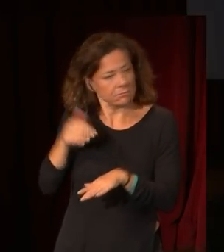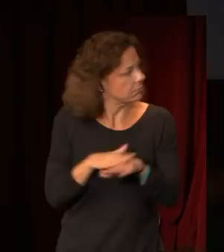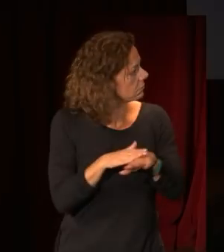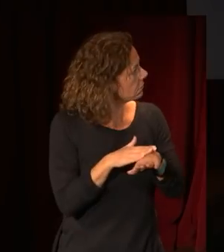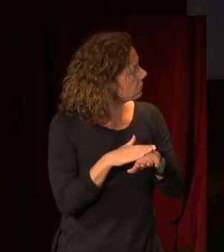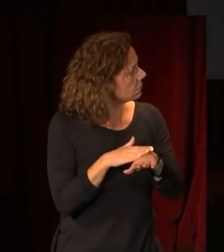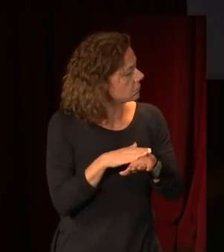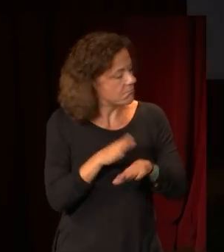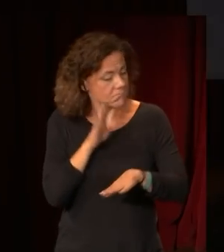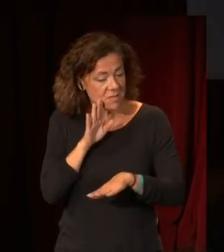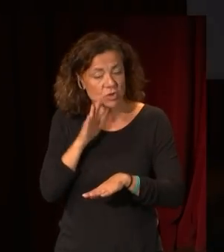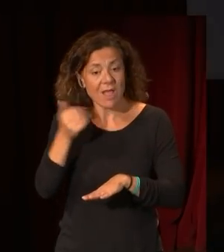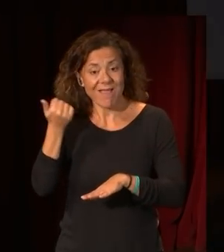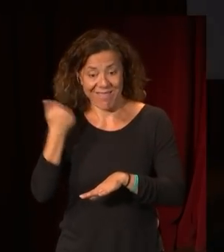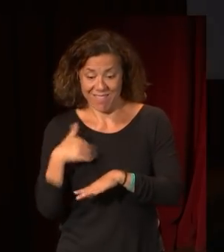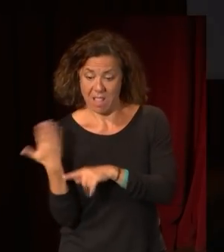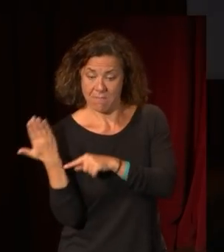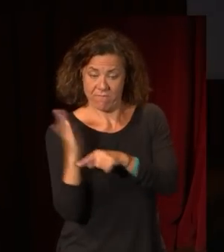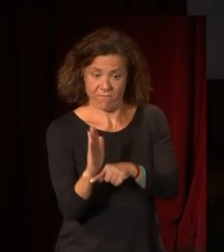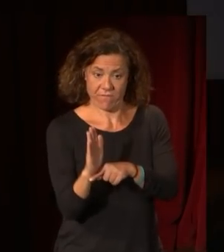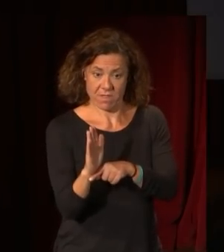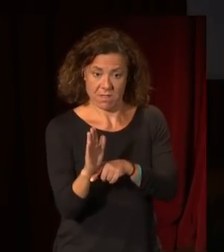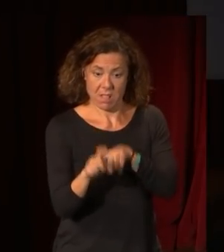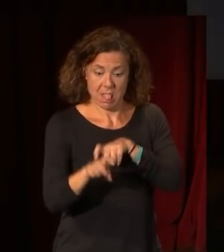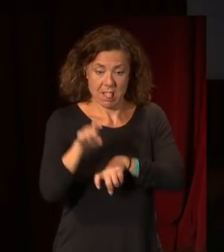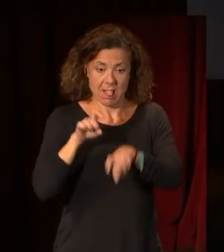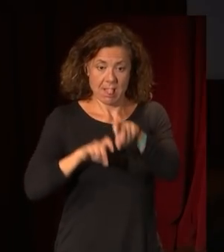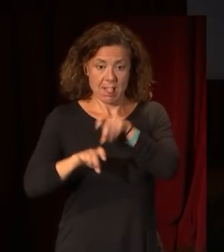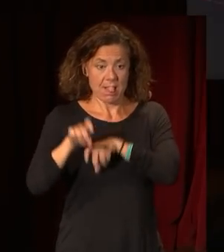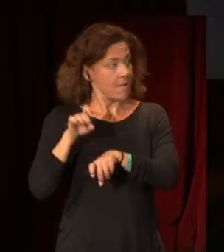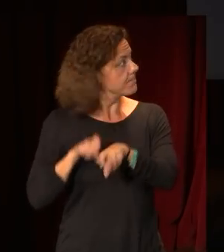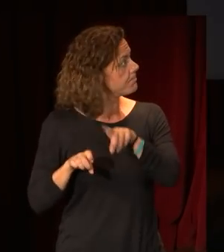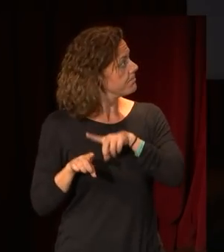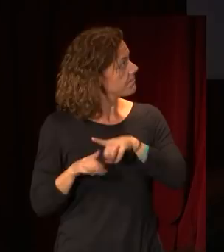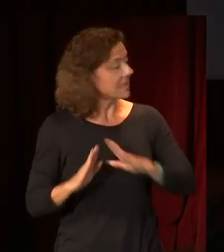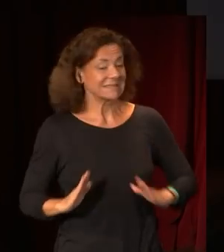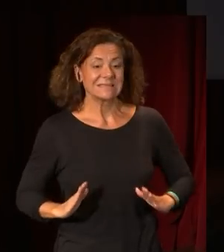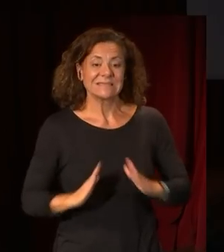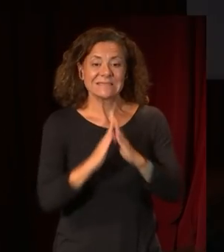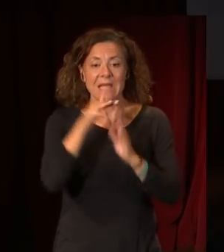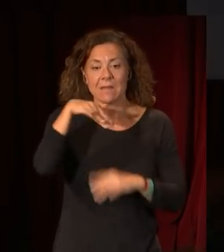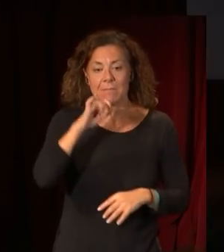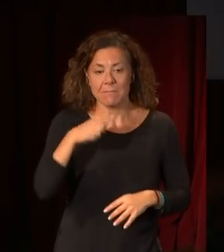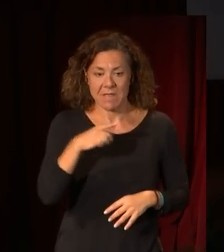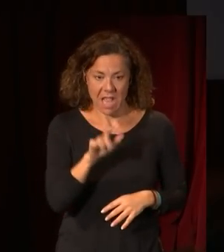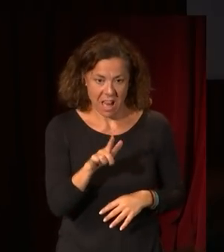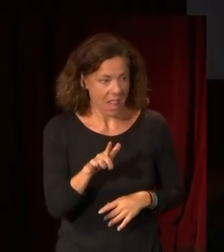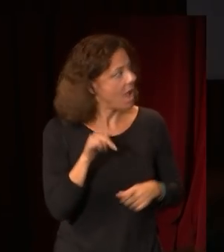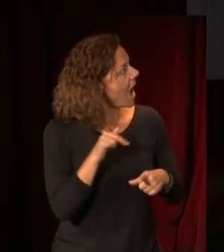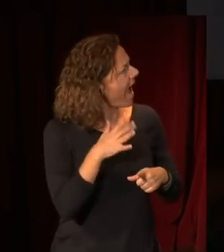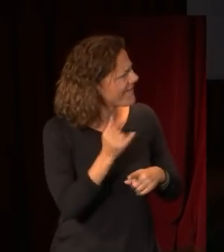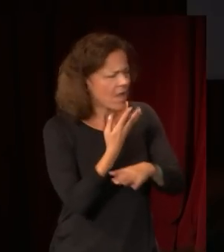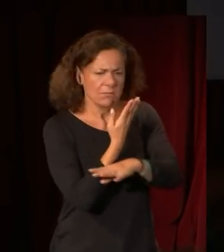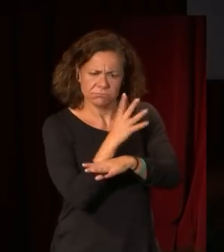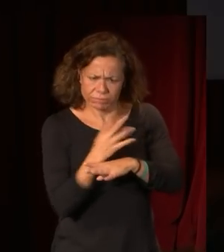los mismos que ya había representado unos años antes en el san miguel de londres tenía un repertorio